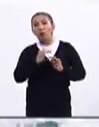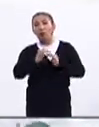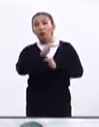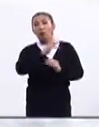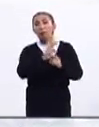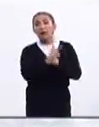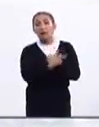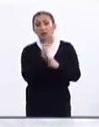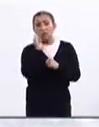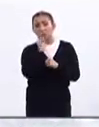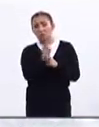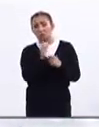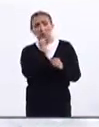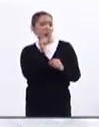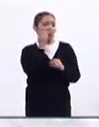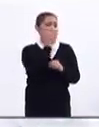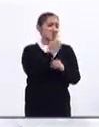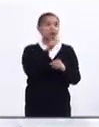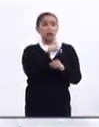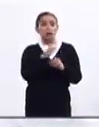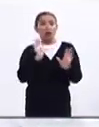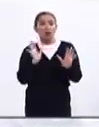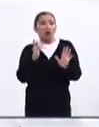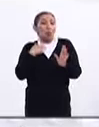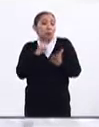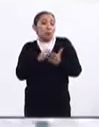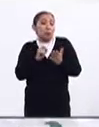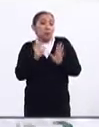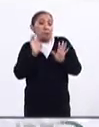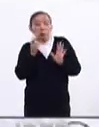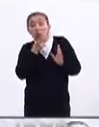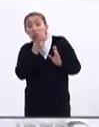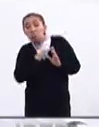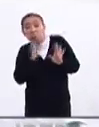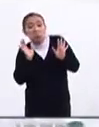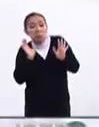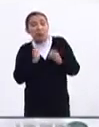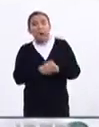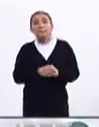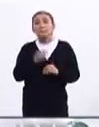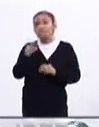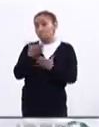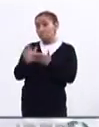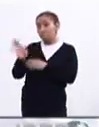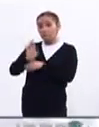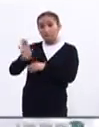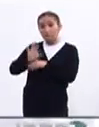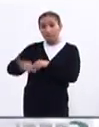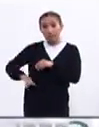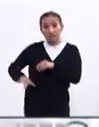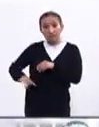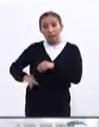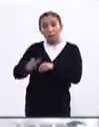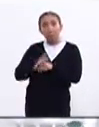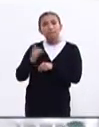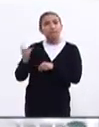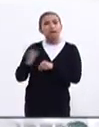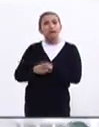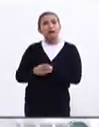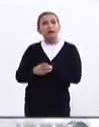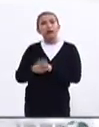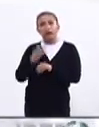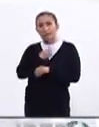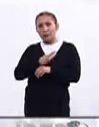ejemplo, ¿no? Yo no lo leí al menos. Esto no quiere decir que alguien no lo haya escrito, pero yo por lo menos no lo leí. Y en el caso de Brasil es muy interesante porque